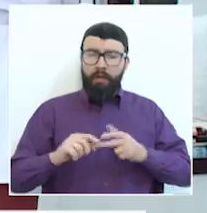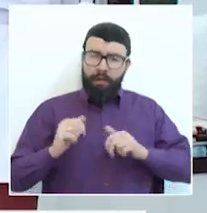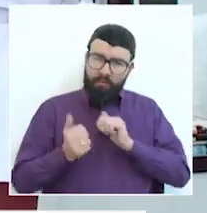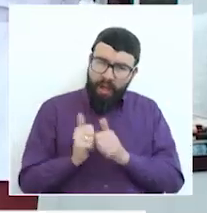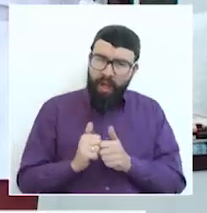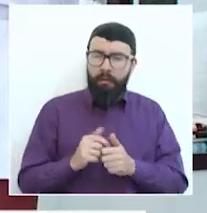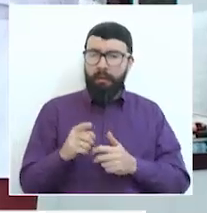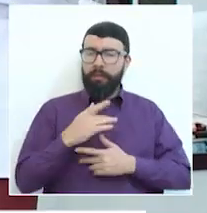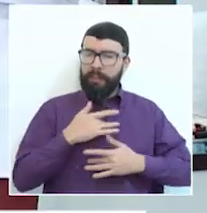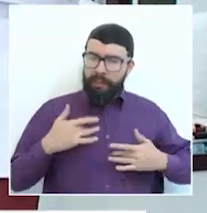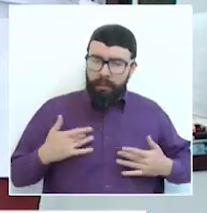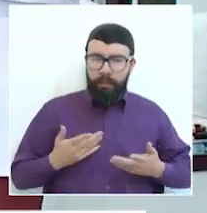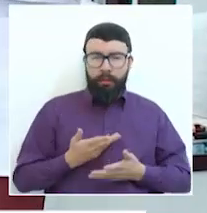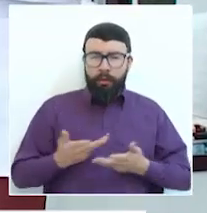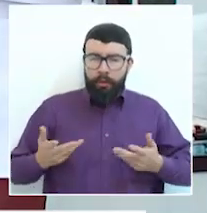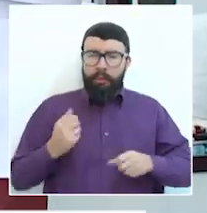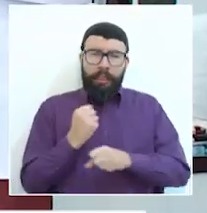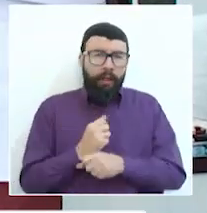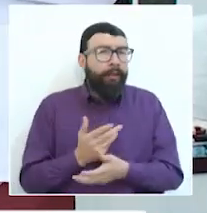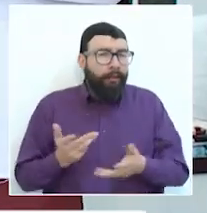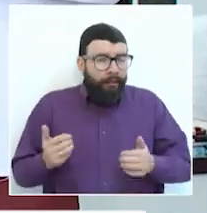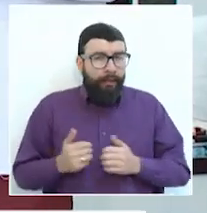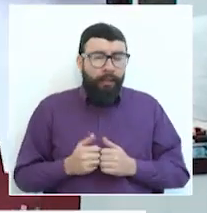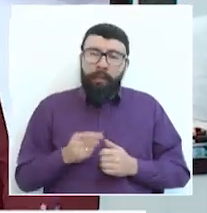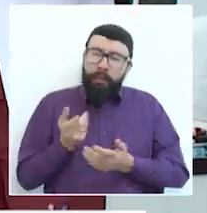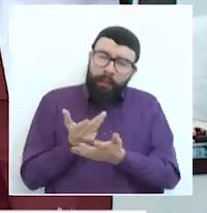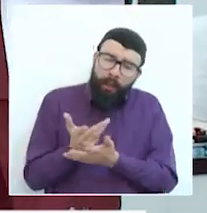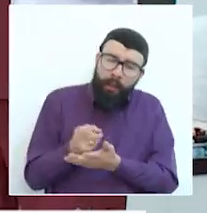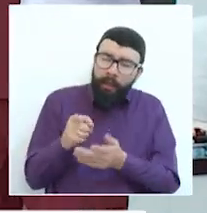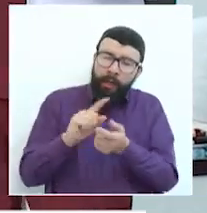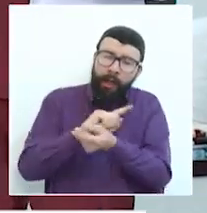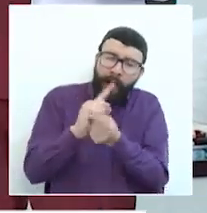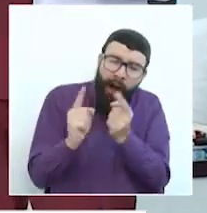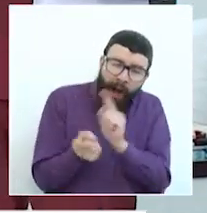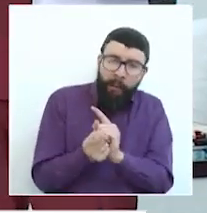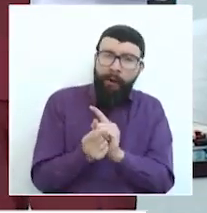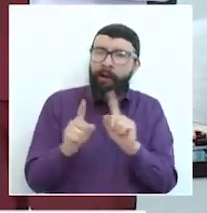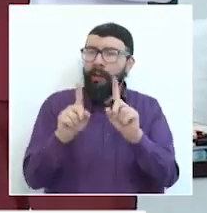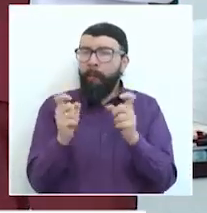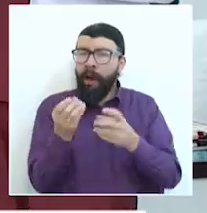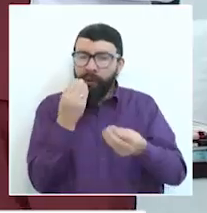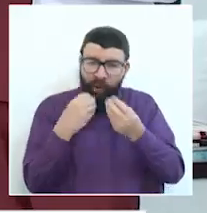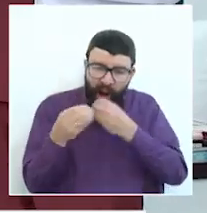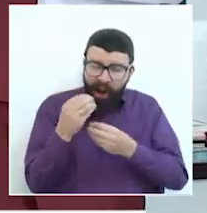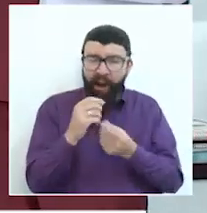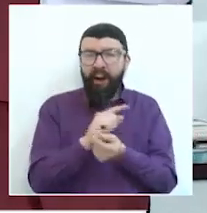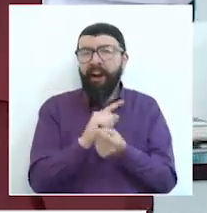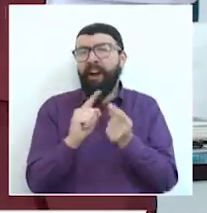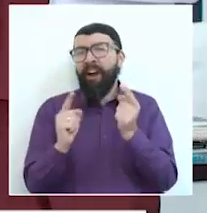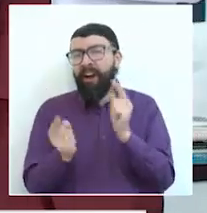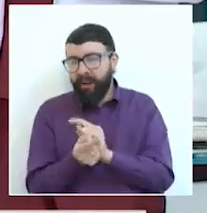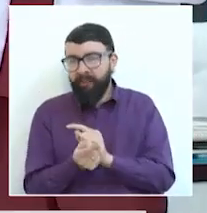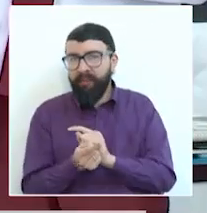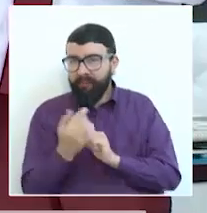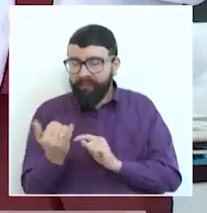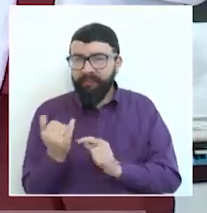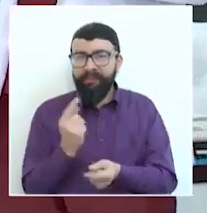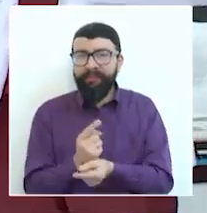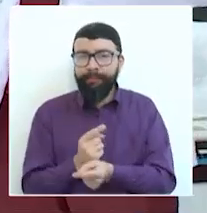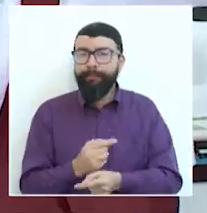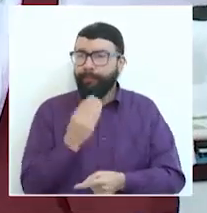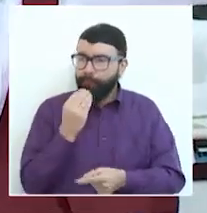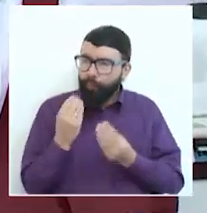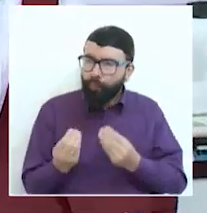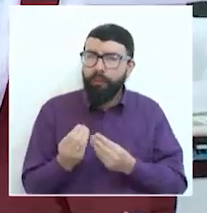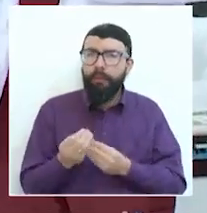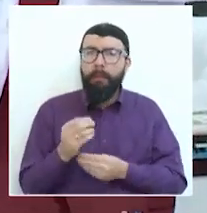que yo primero recomiendo es como hacer unos cambios en el tema de la alimentación, ¿sí? Muchas